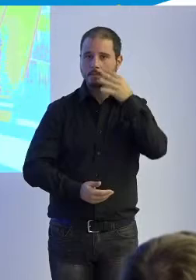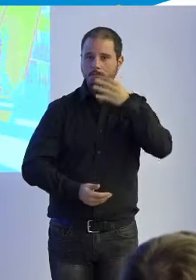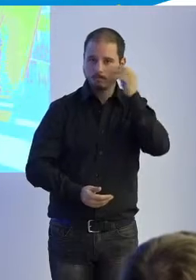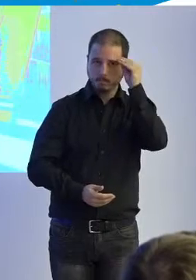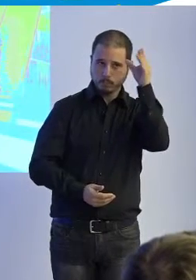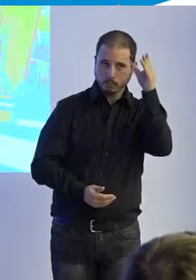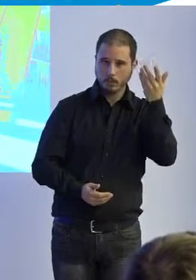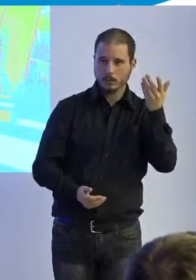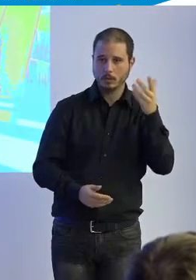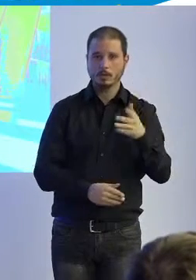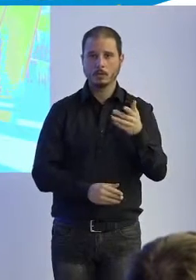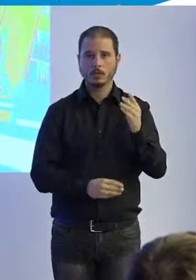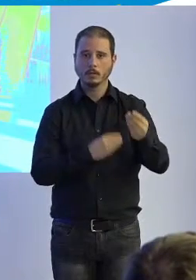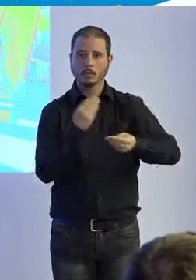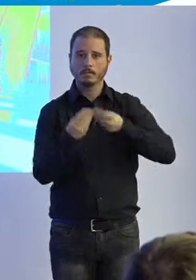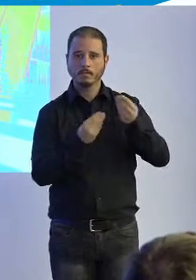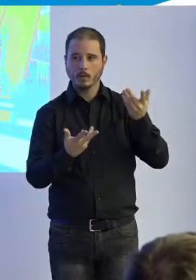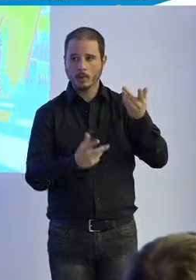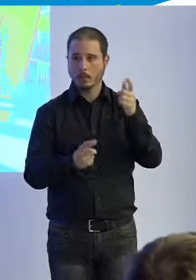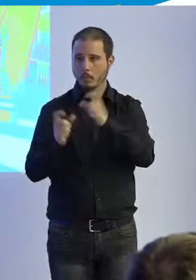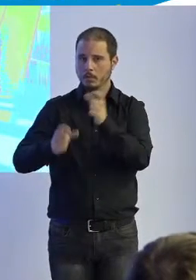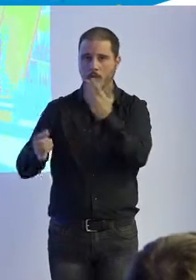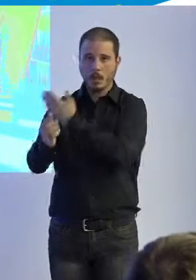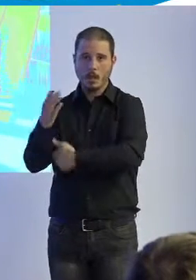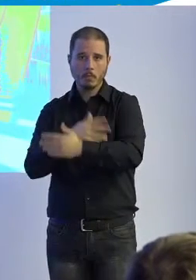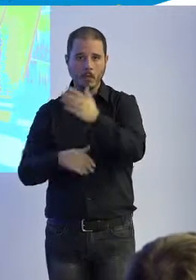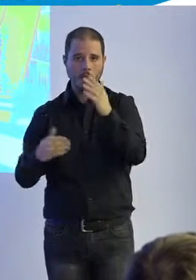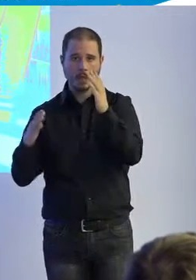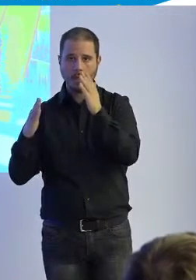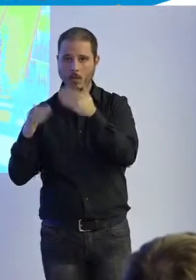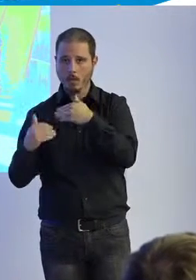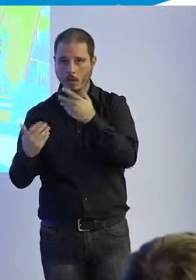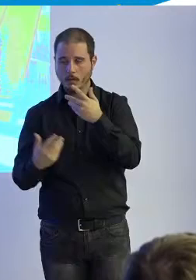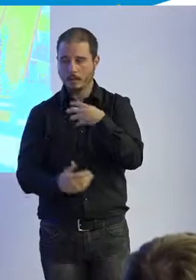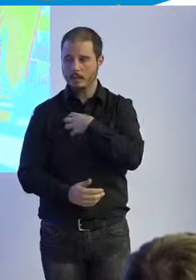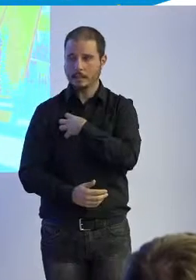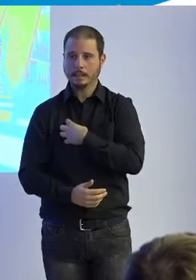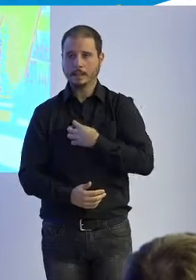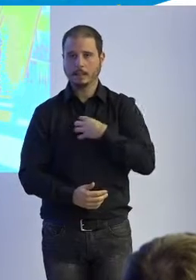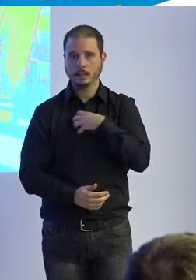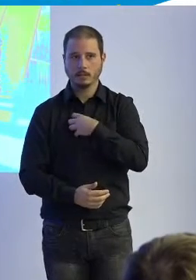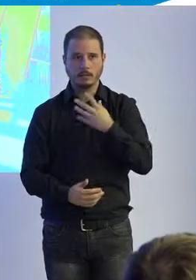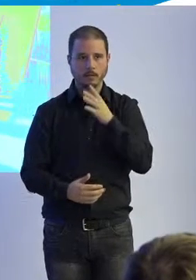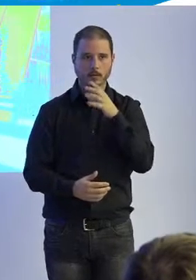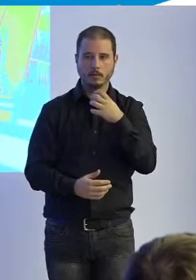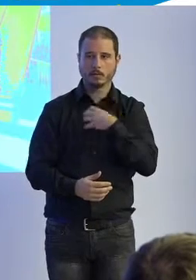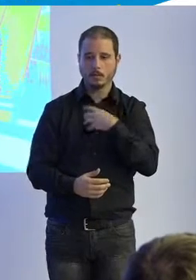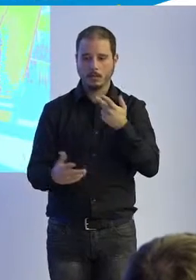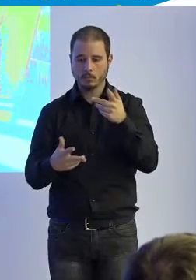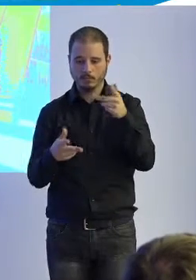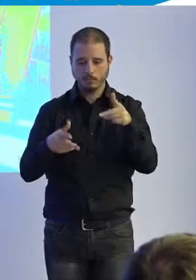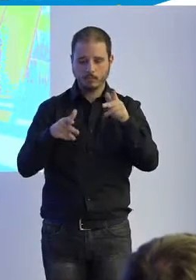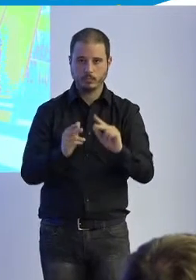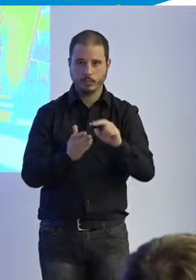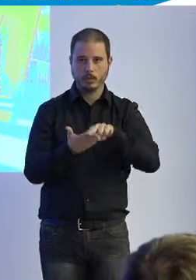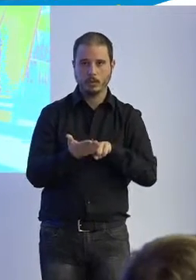al principio, pues era como que incluso para la gente que no tiene discapacidad es bastante incómodo, porque no vamos a estar levantándonos,